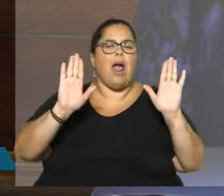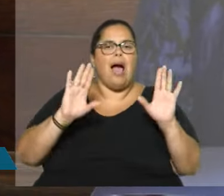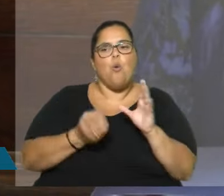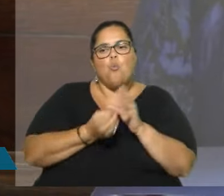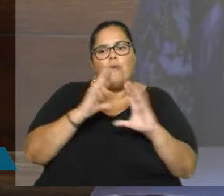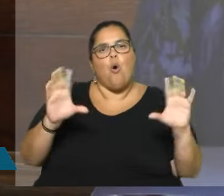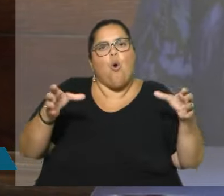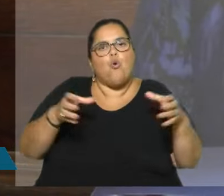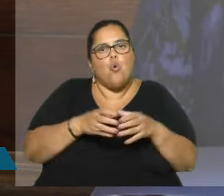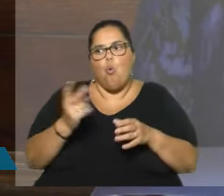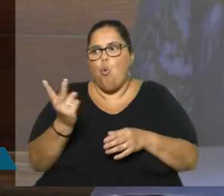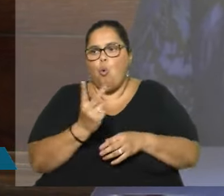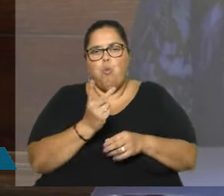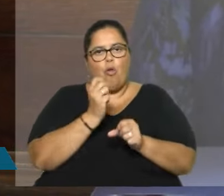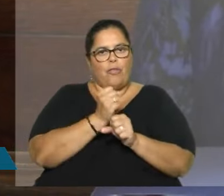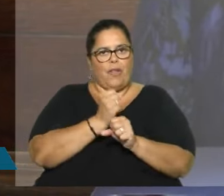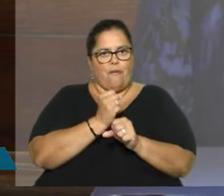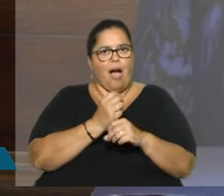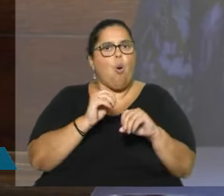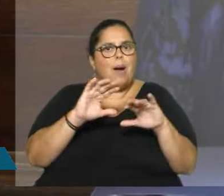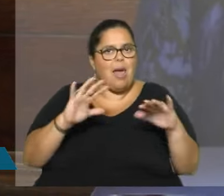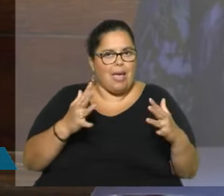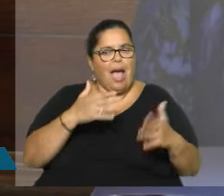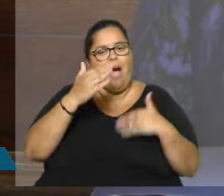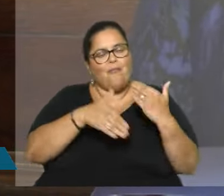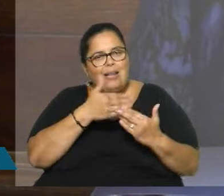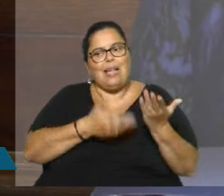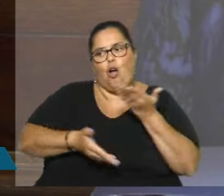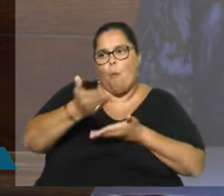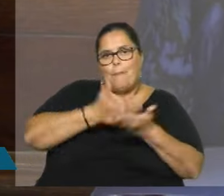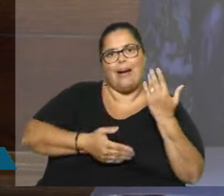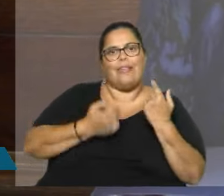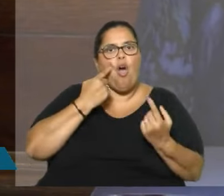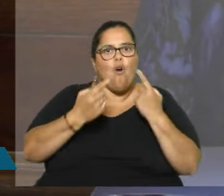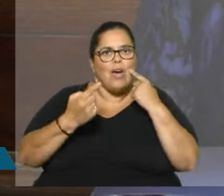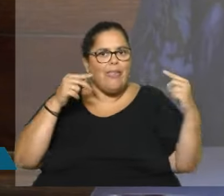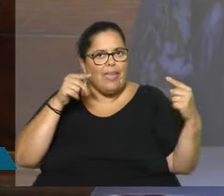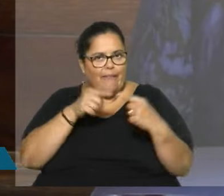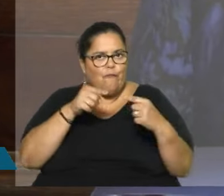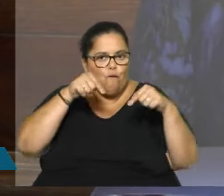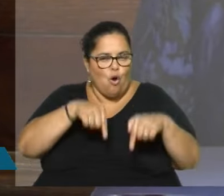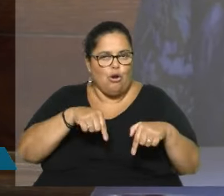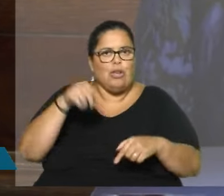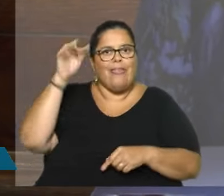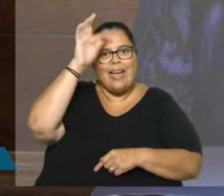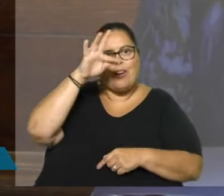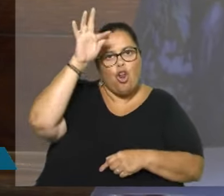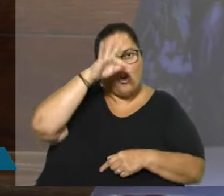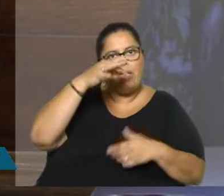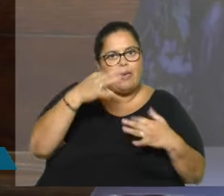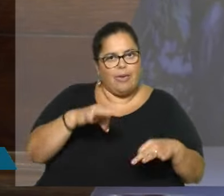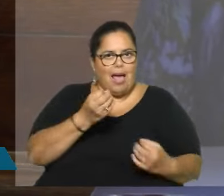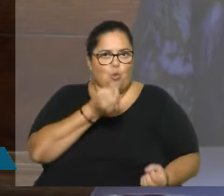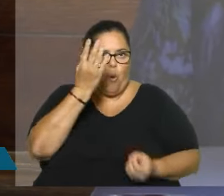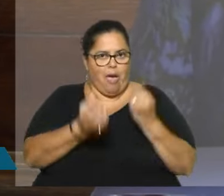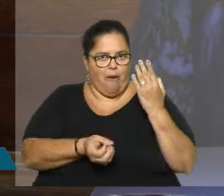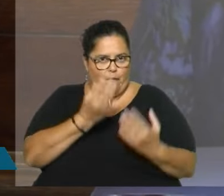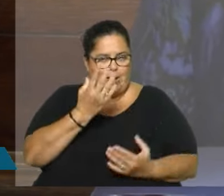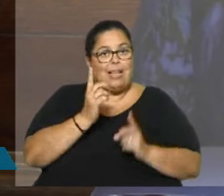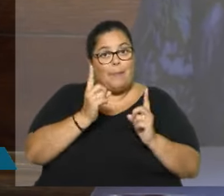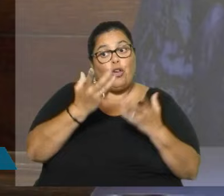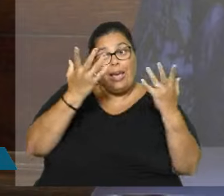trabajo el que está dedicado a avanzar y compartir objetivos en estas tecnologías críticas y emergentes Estamos buscando